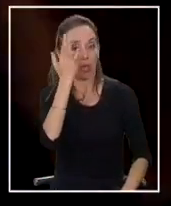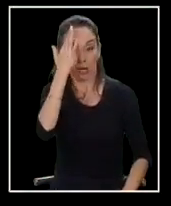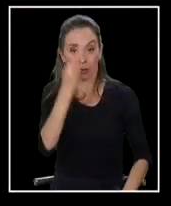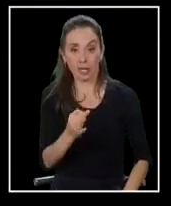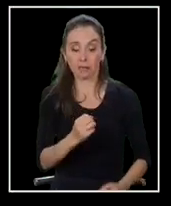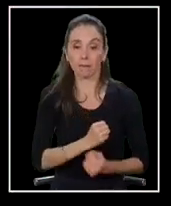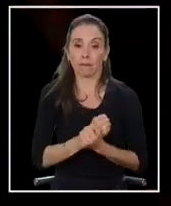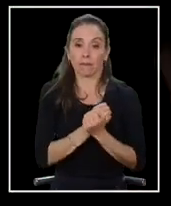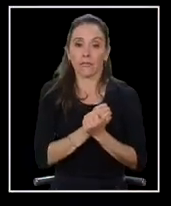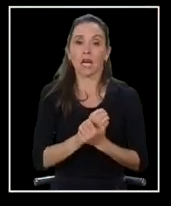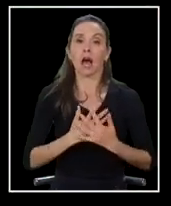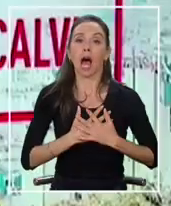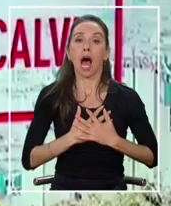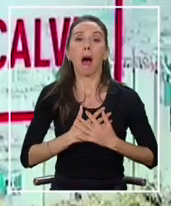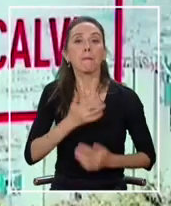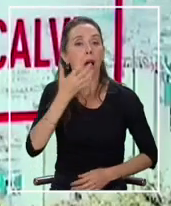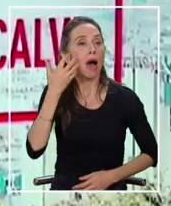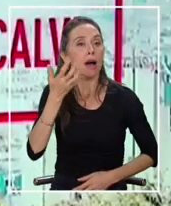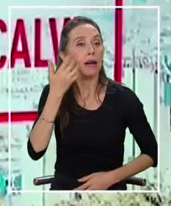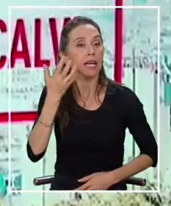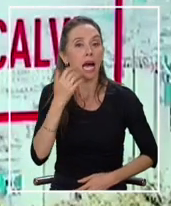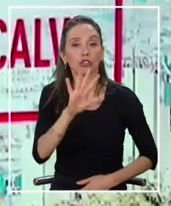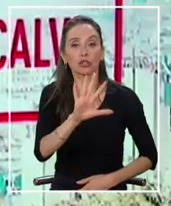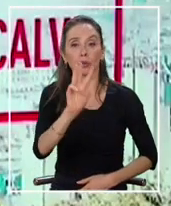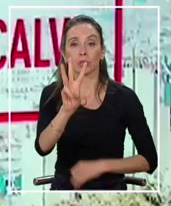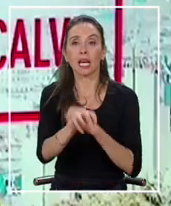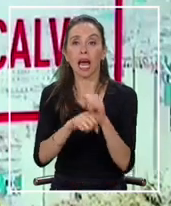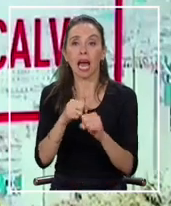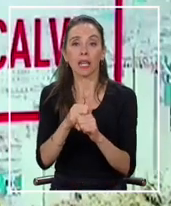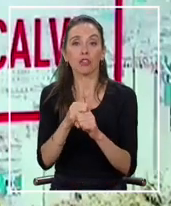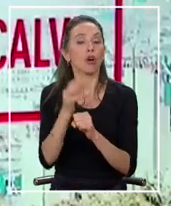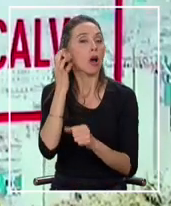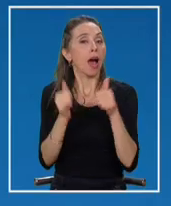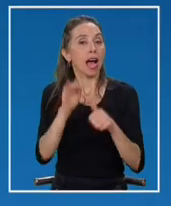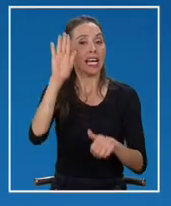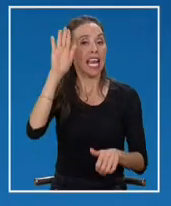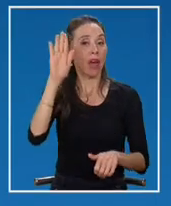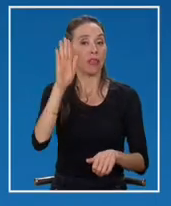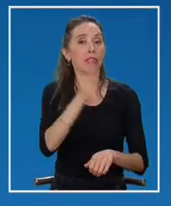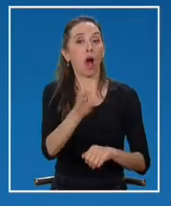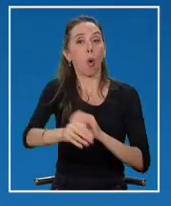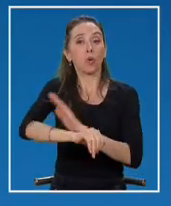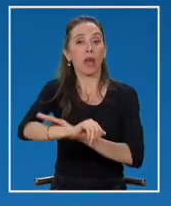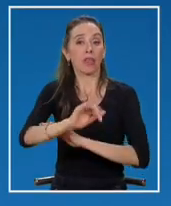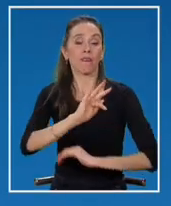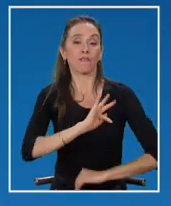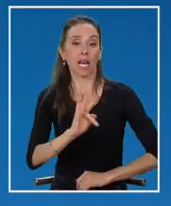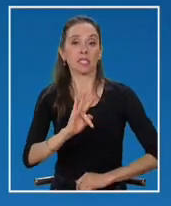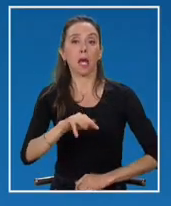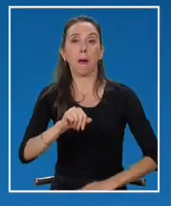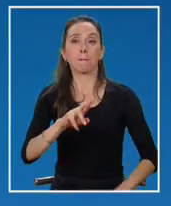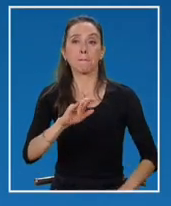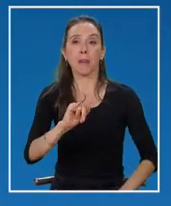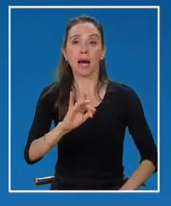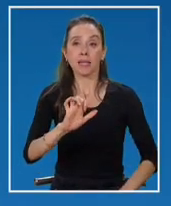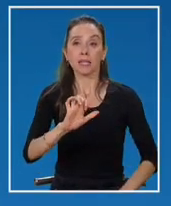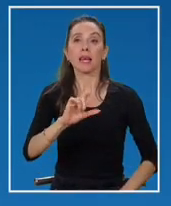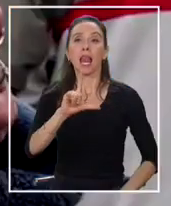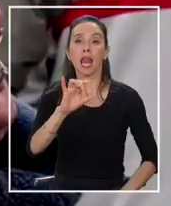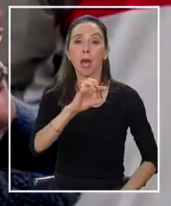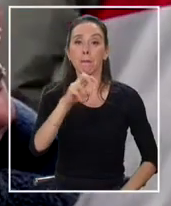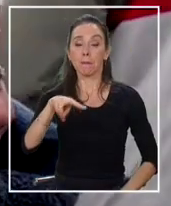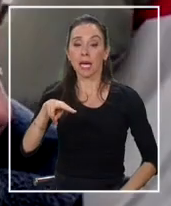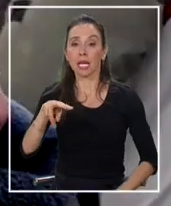decidida, apasionada y amante de los gatos. A sus 53 años, la candidata de la ultraderecha francesa, Marine Le Pen, ha desatado